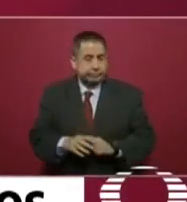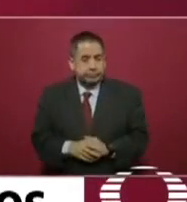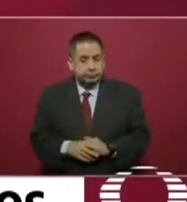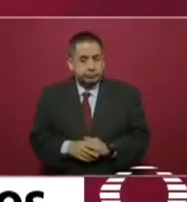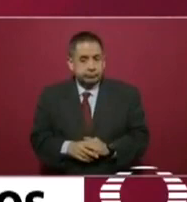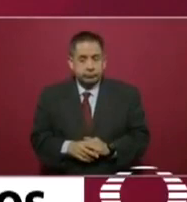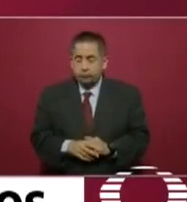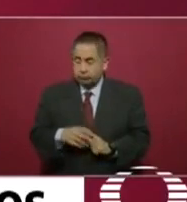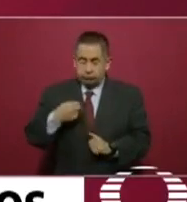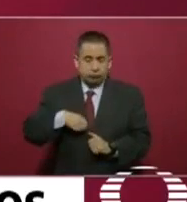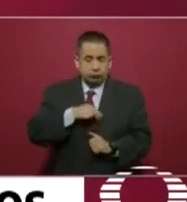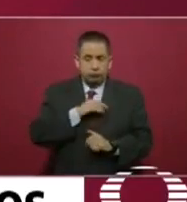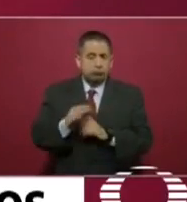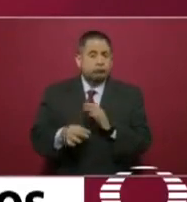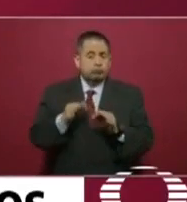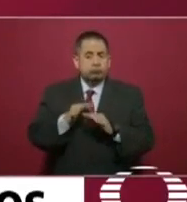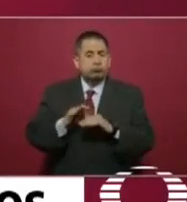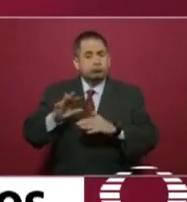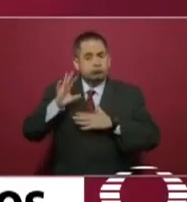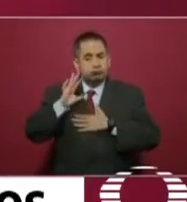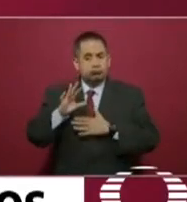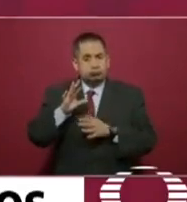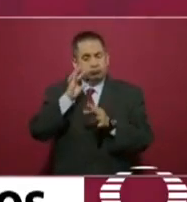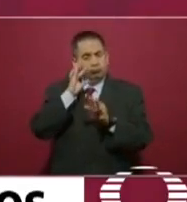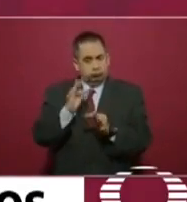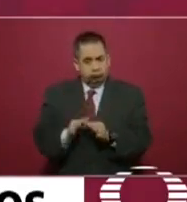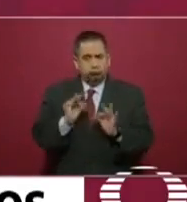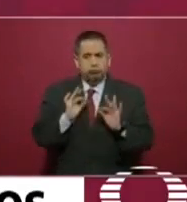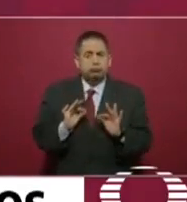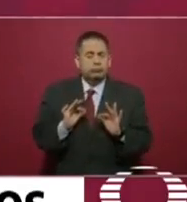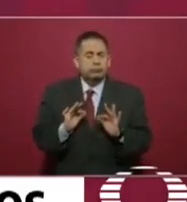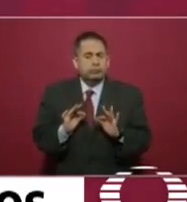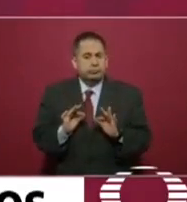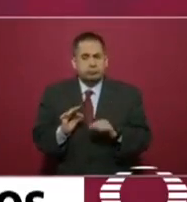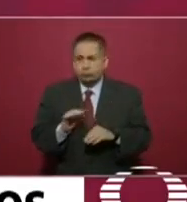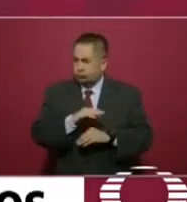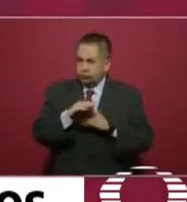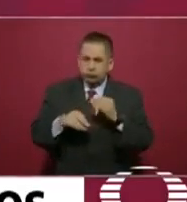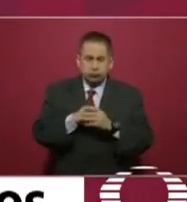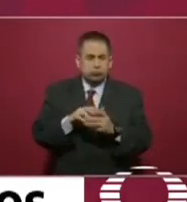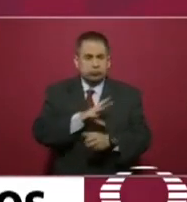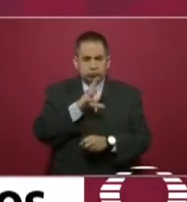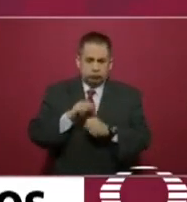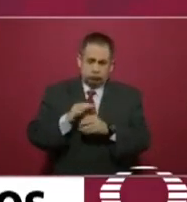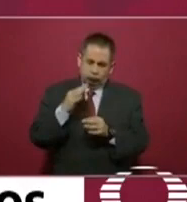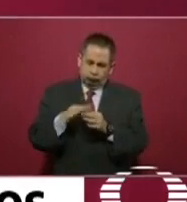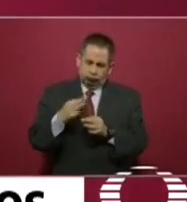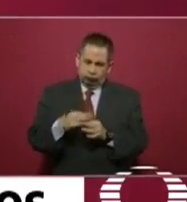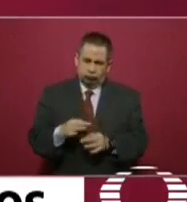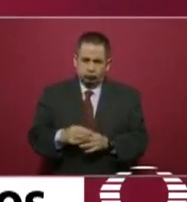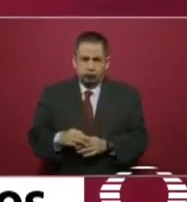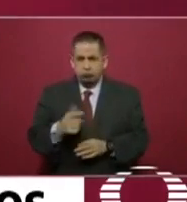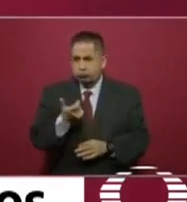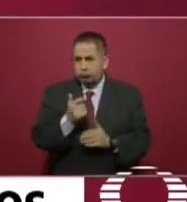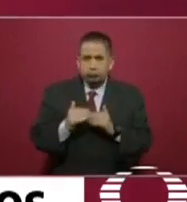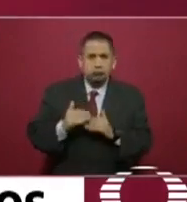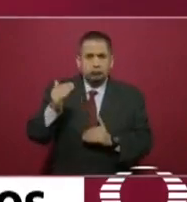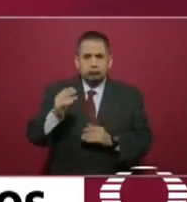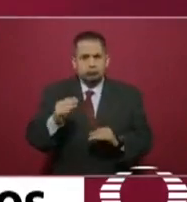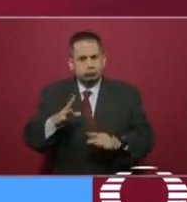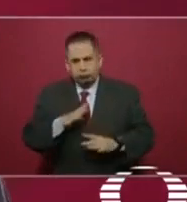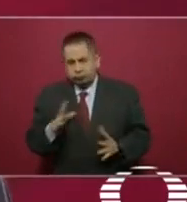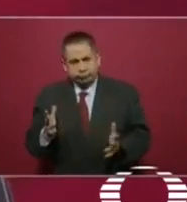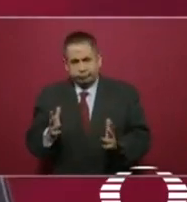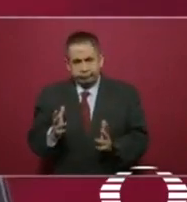Vamos a cumplir todos los compromisos y no hay aumentos de impuestos.